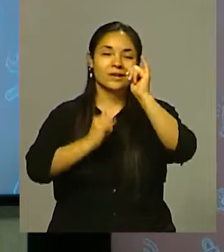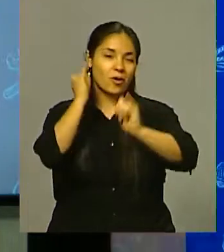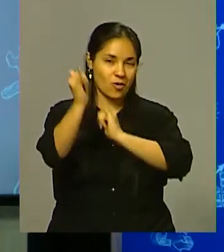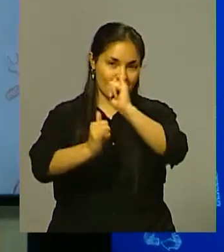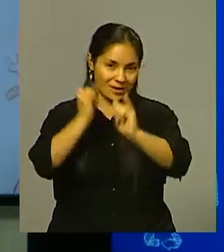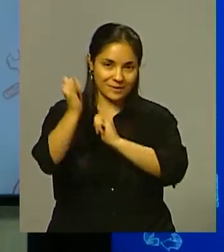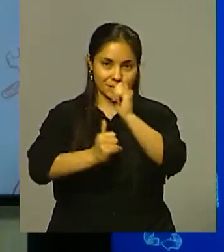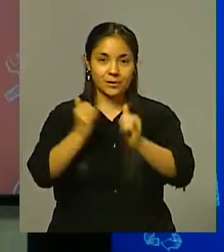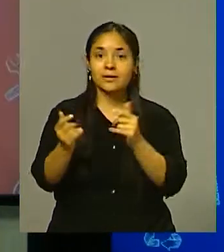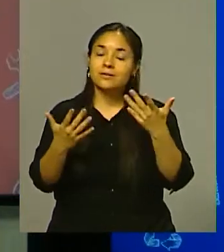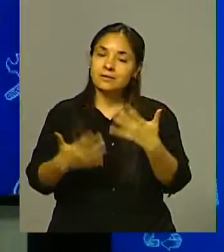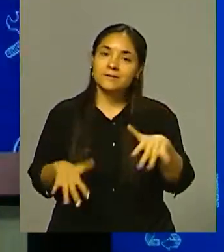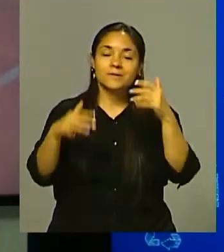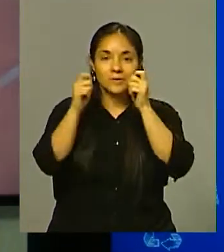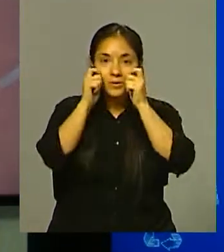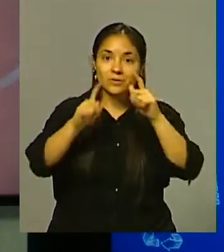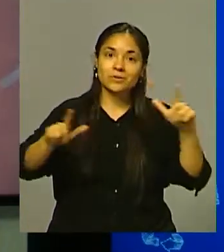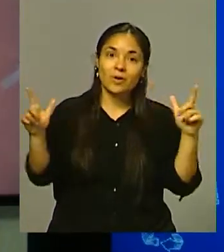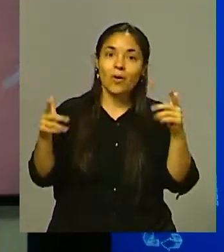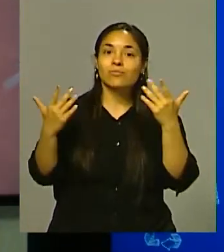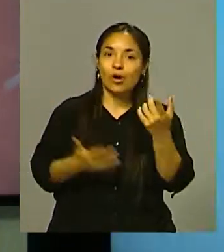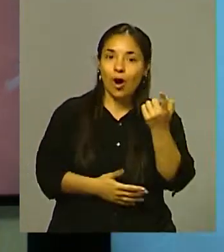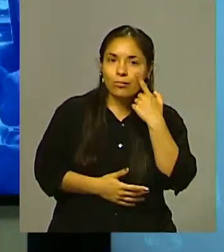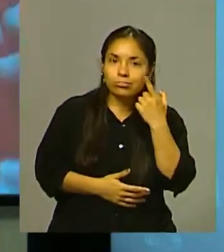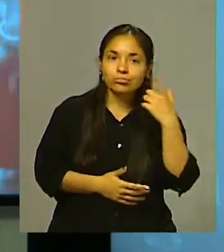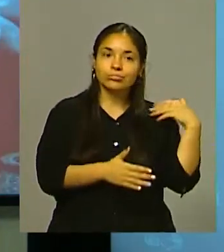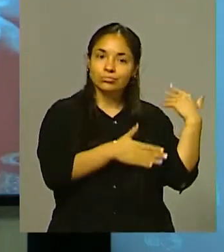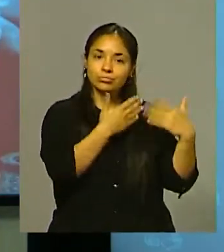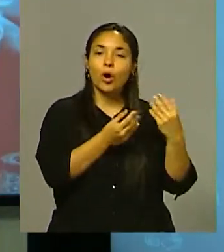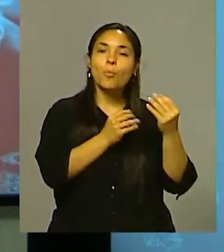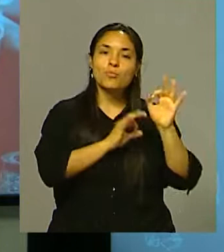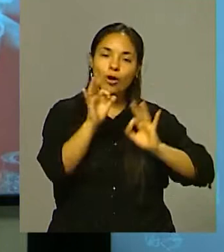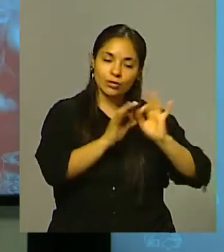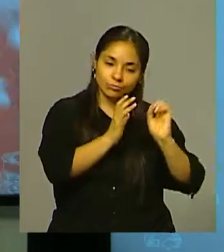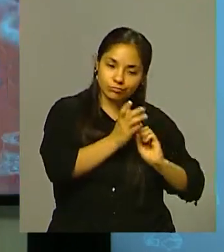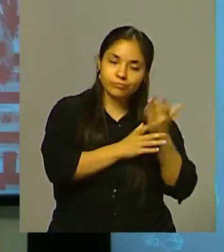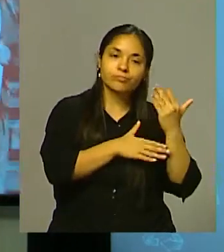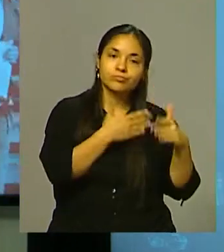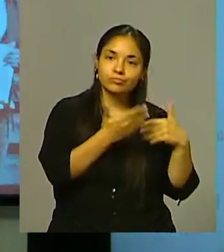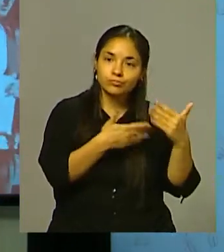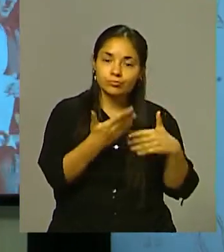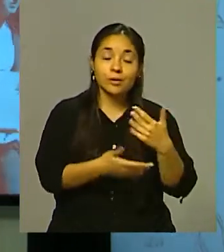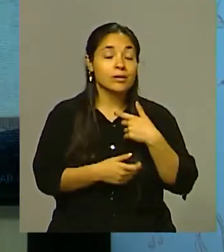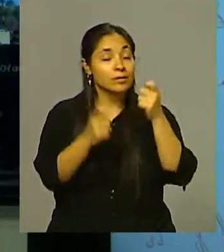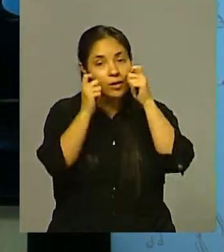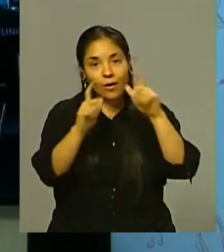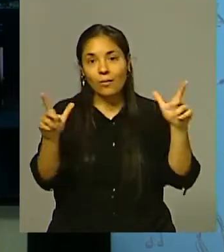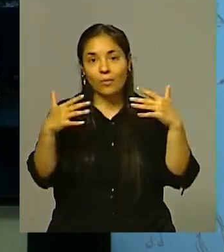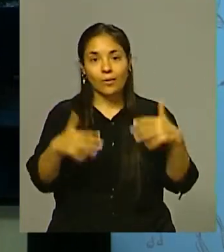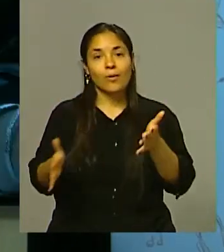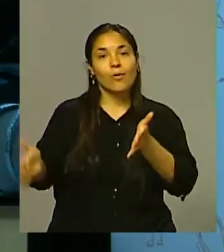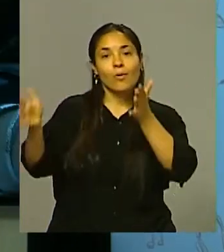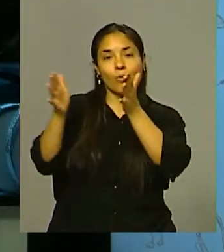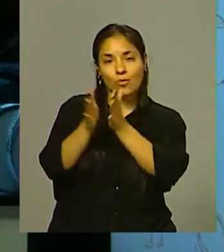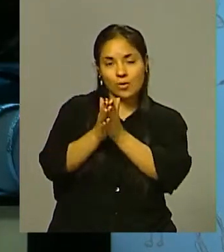y realmente es impresionante cuando conocíamos cómo se ha venido gestando este proyecto, es realmente increíble. Y vamos a hablar de esto con...